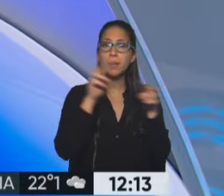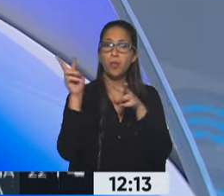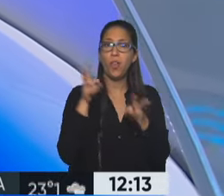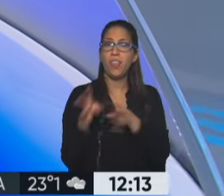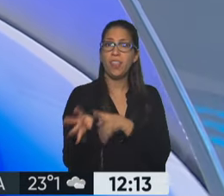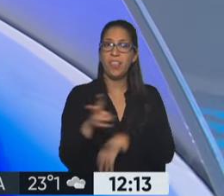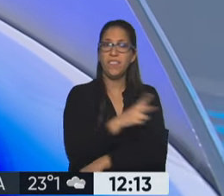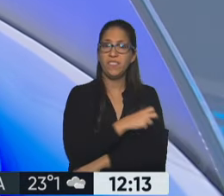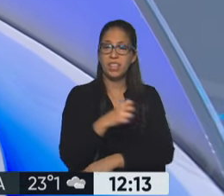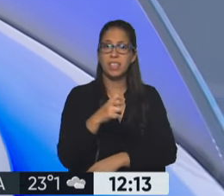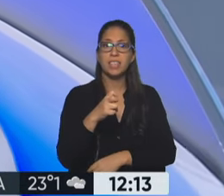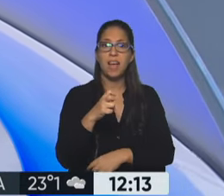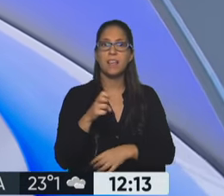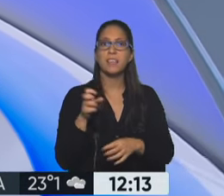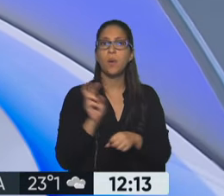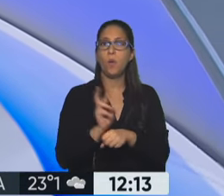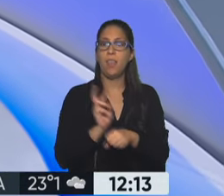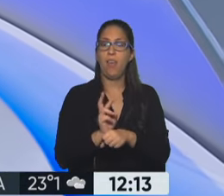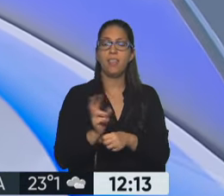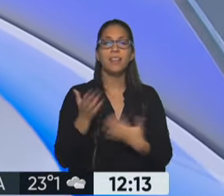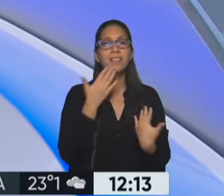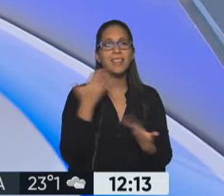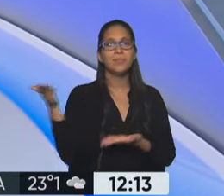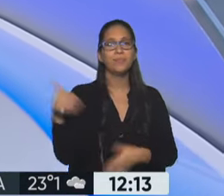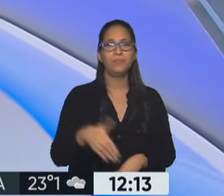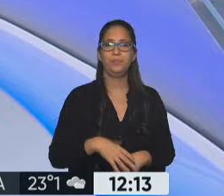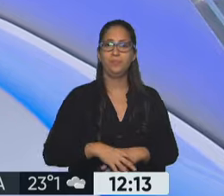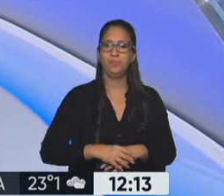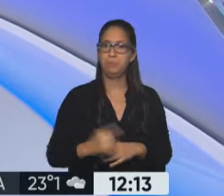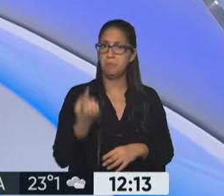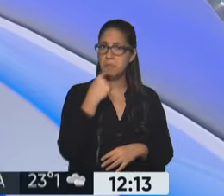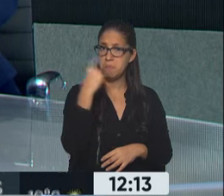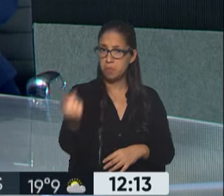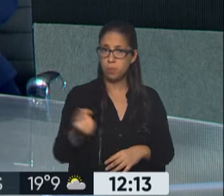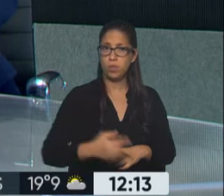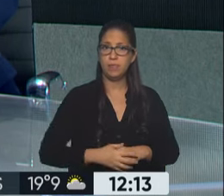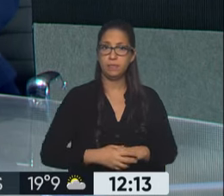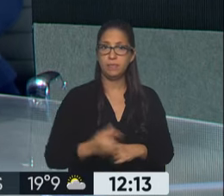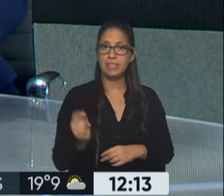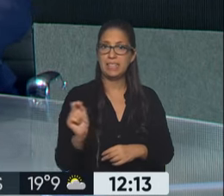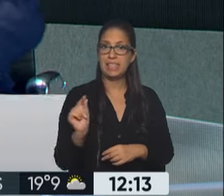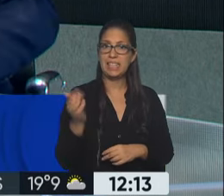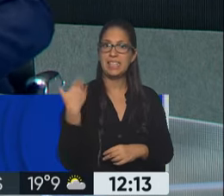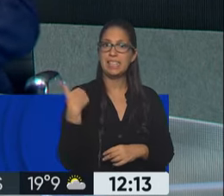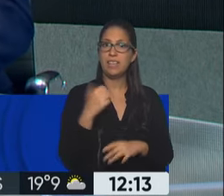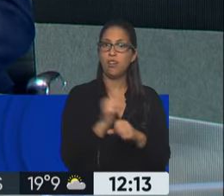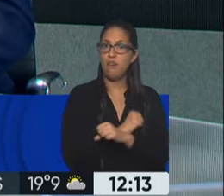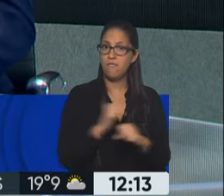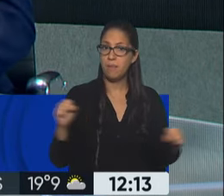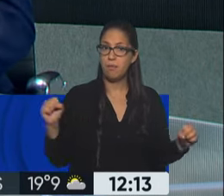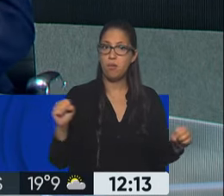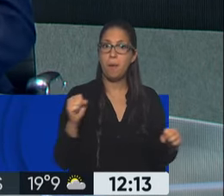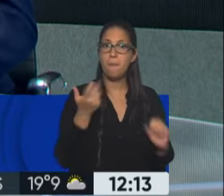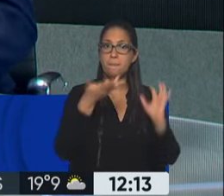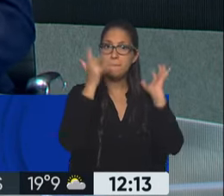semema corbacho Gracias por estar eh Gracias por invitar a ver le hacemos la primera pregunta acaban de confirmar el gobierno nacional que Javier